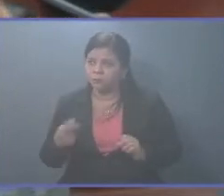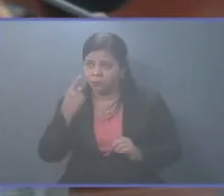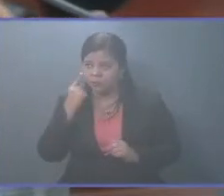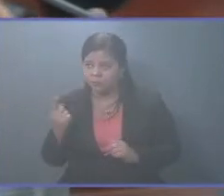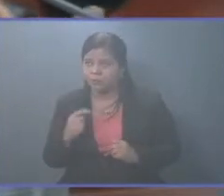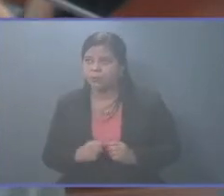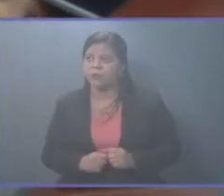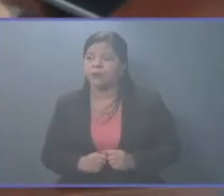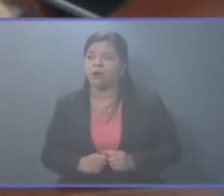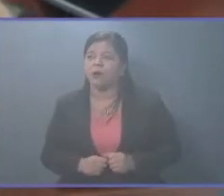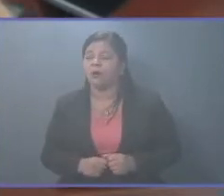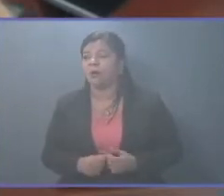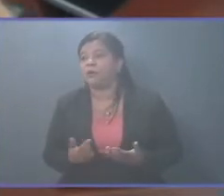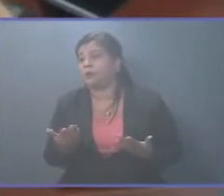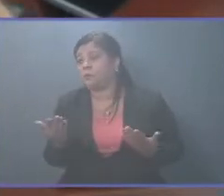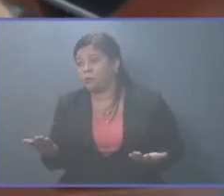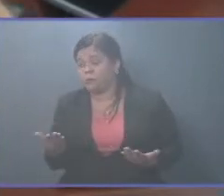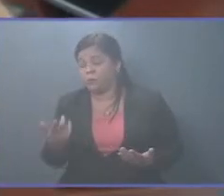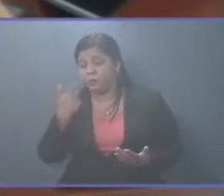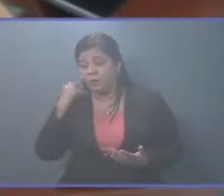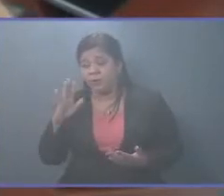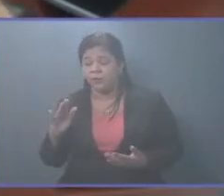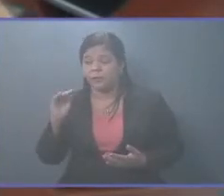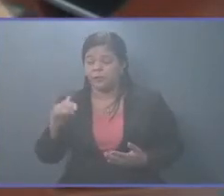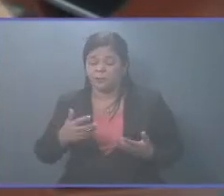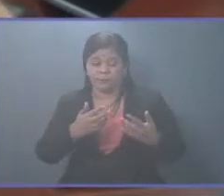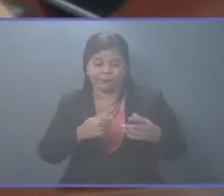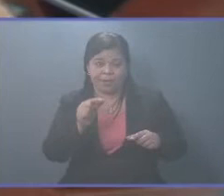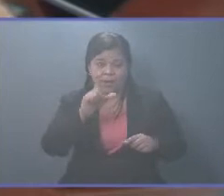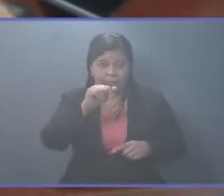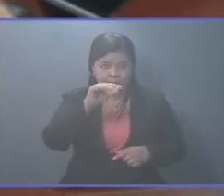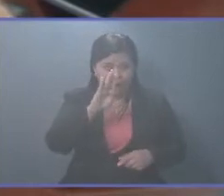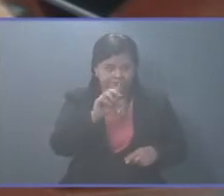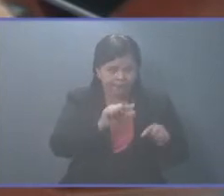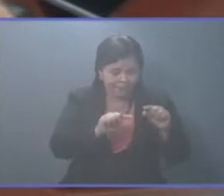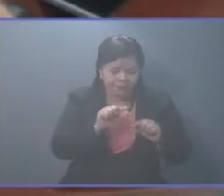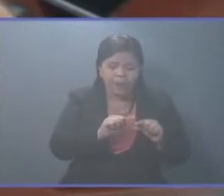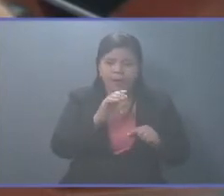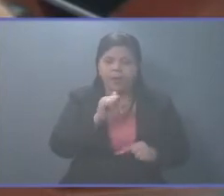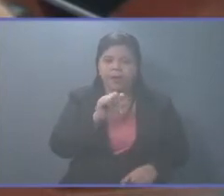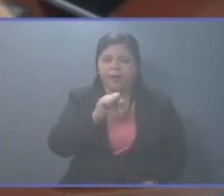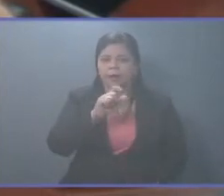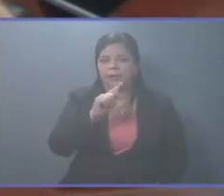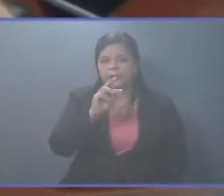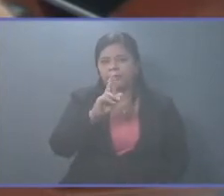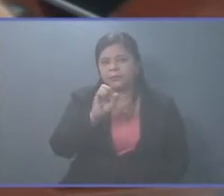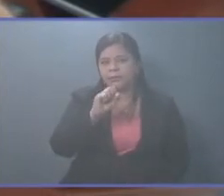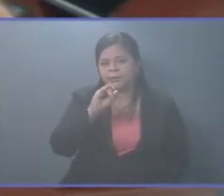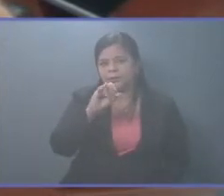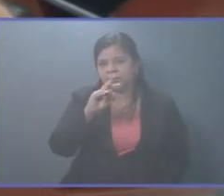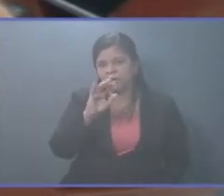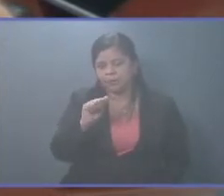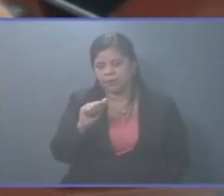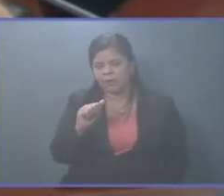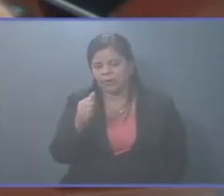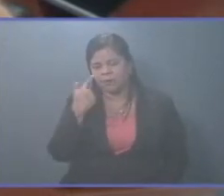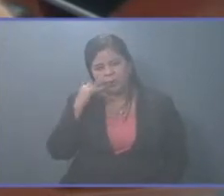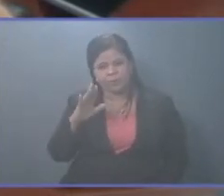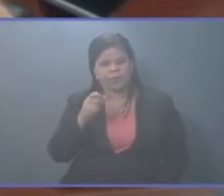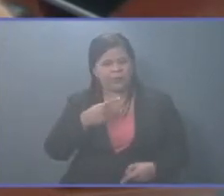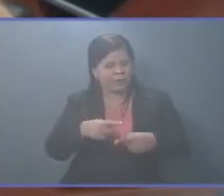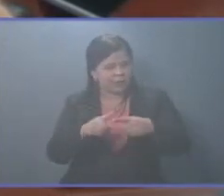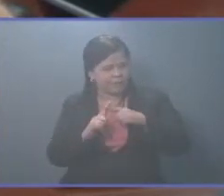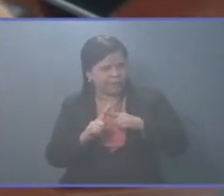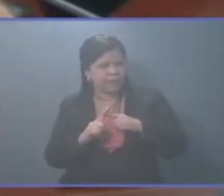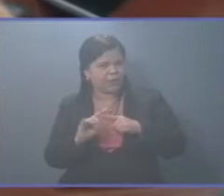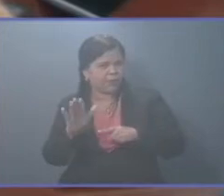esta situación. Porque para el caso de AstraZeneca, si la entidad regulatoria aprueba en abril y se espera que hasta en abril